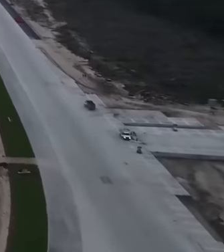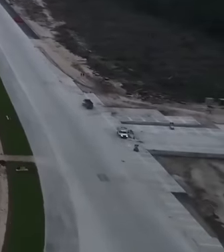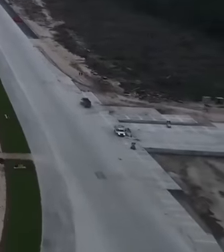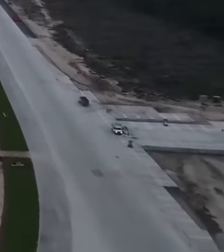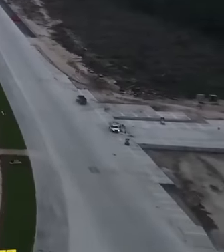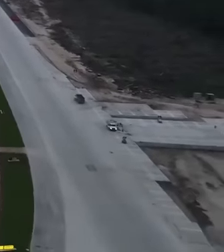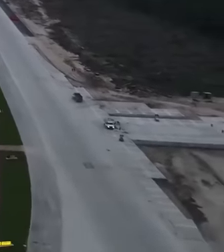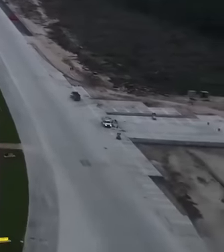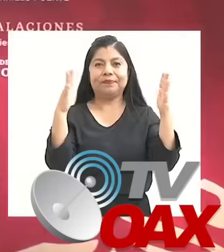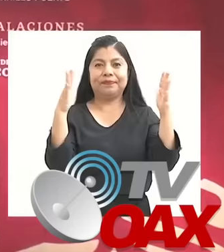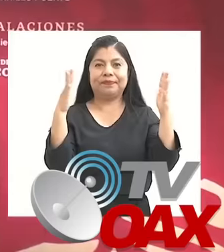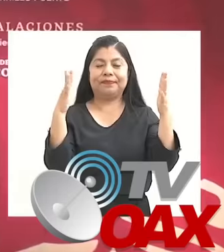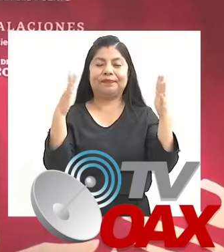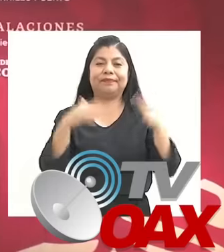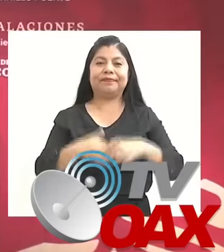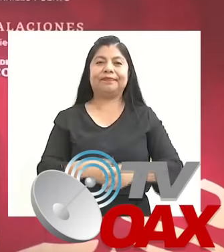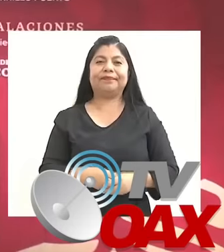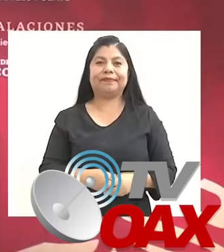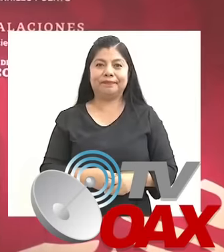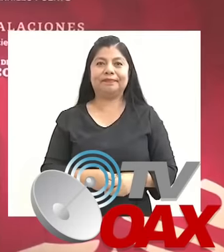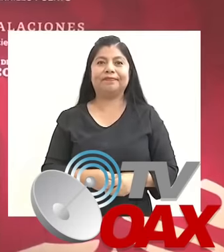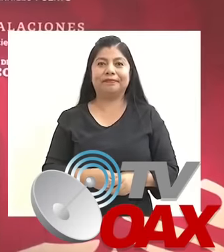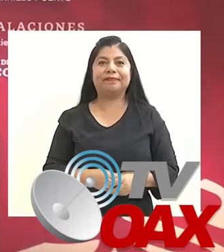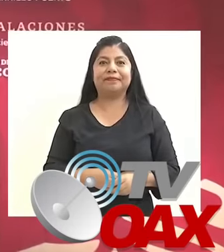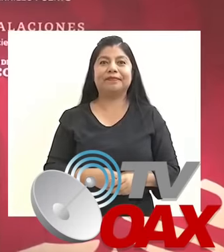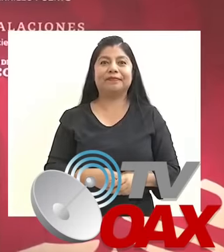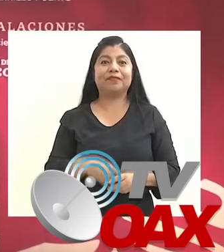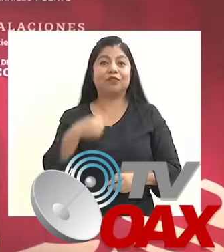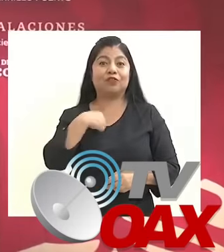pero que aquí los veíamos,